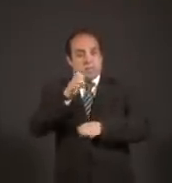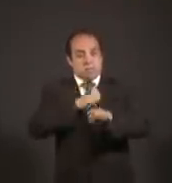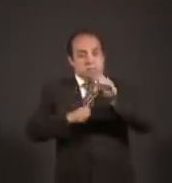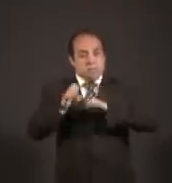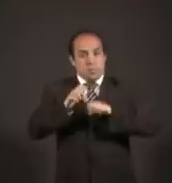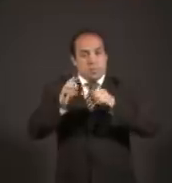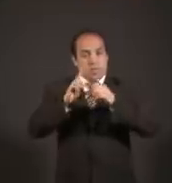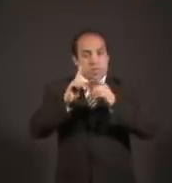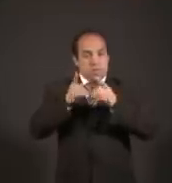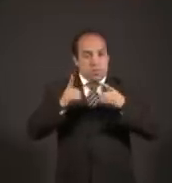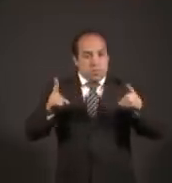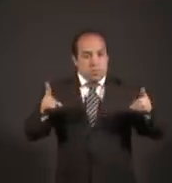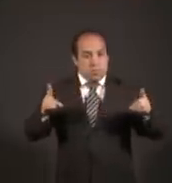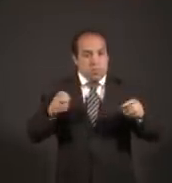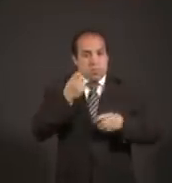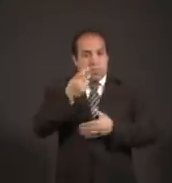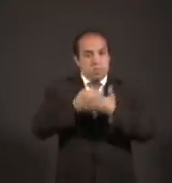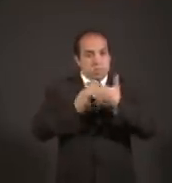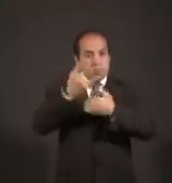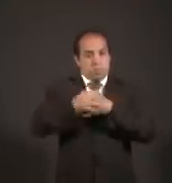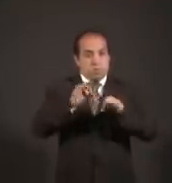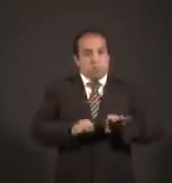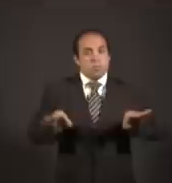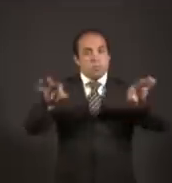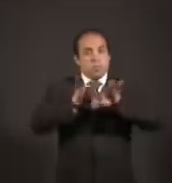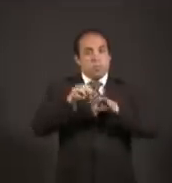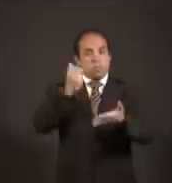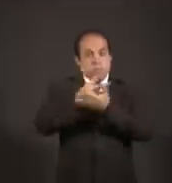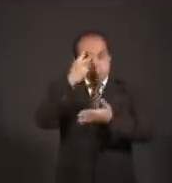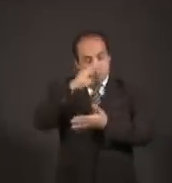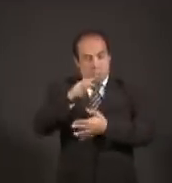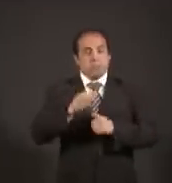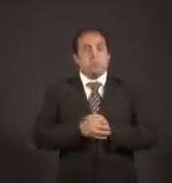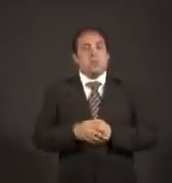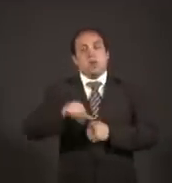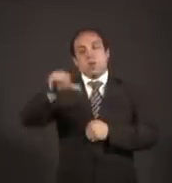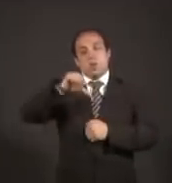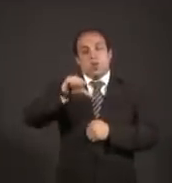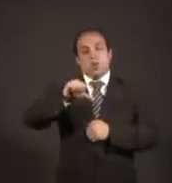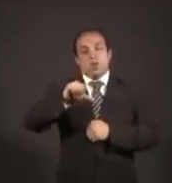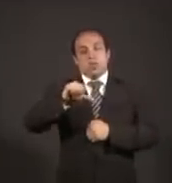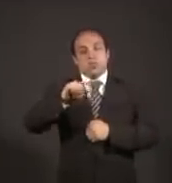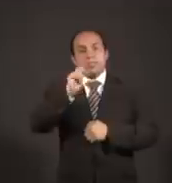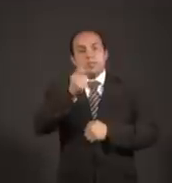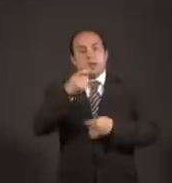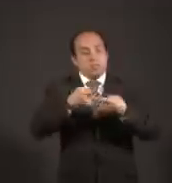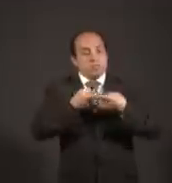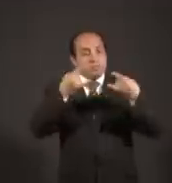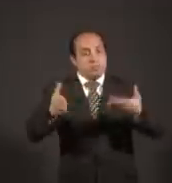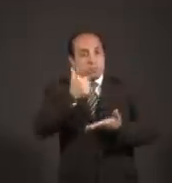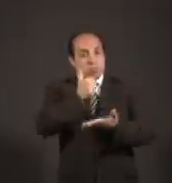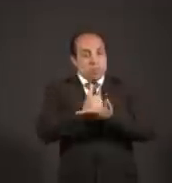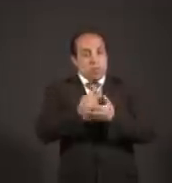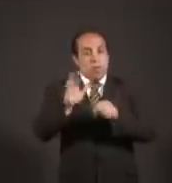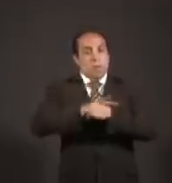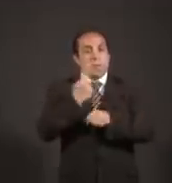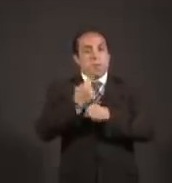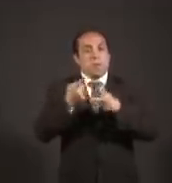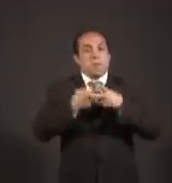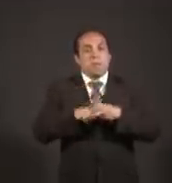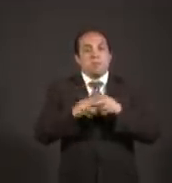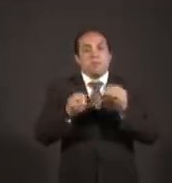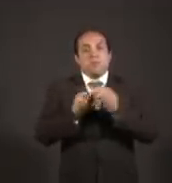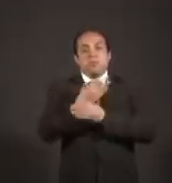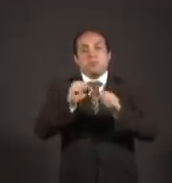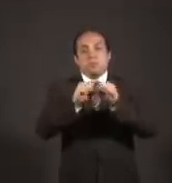proyecto tan importante para la Ciudad de México. El día de hoy pues es histórico en la ciudad porque iniciamos un nuevo sistema de transporte público